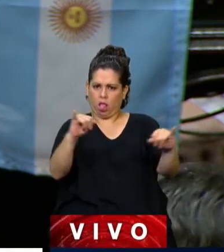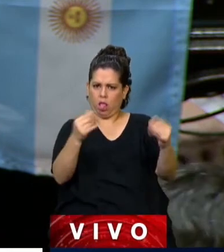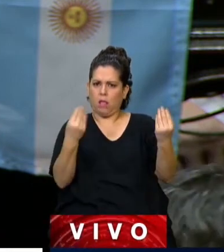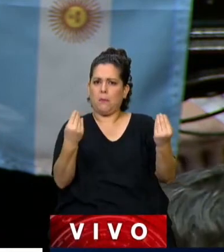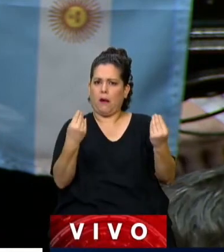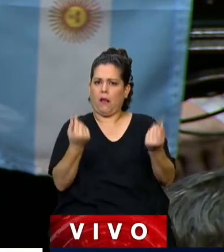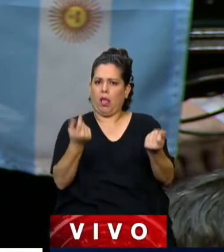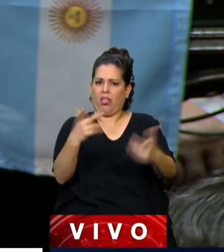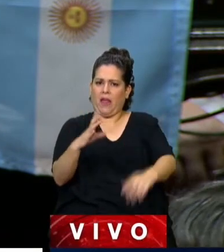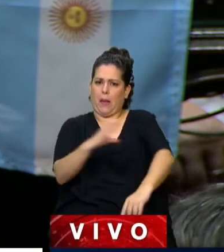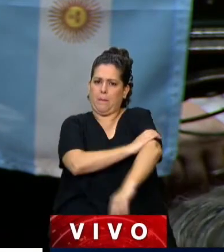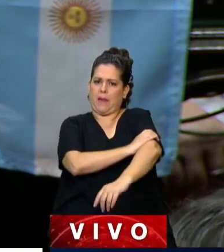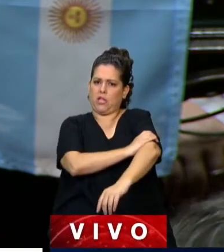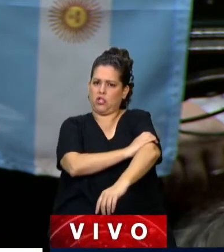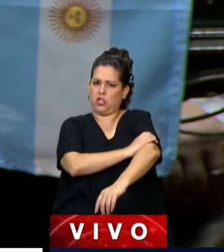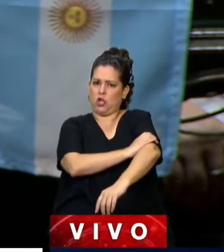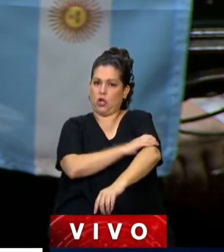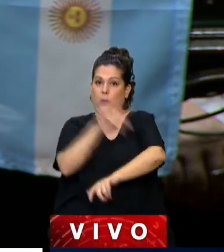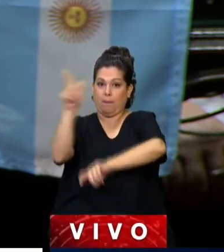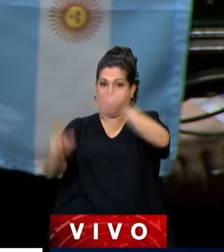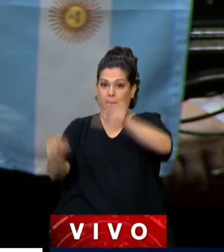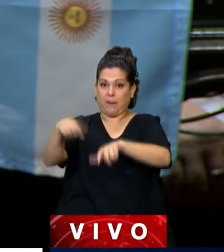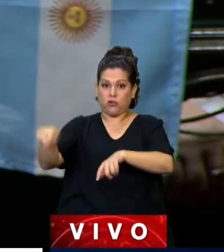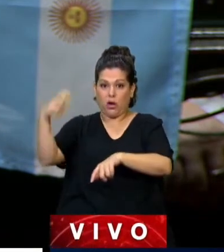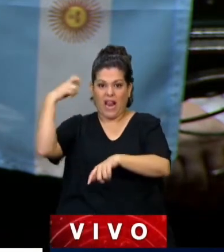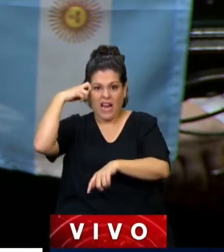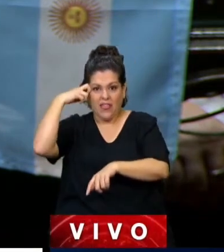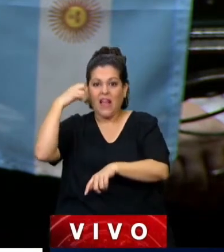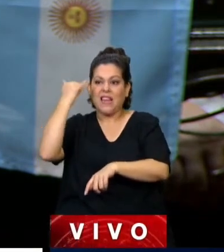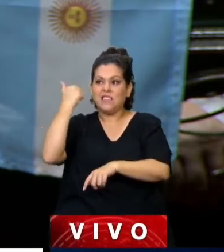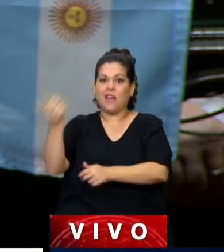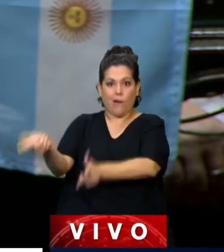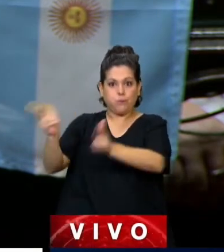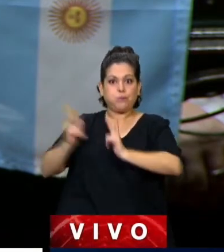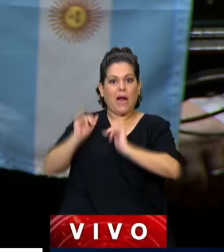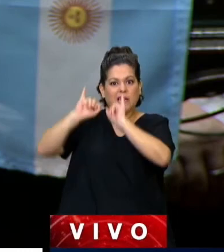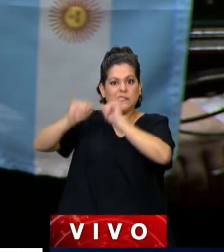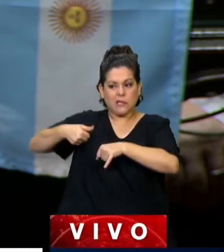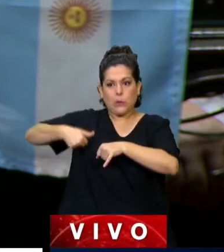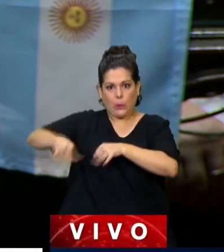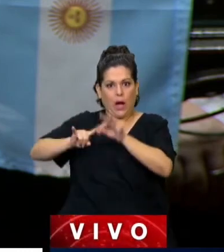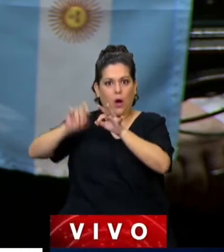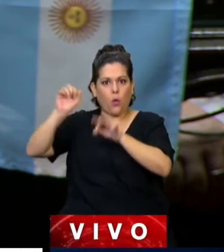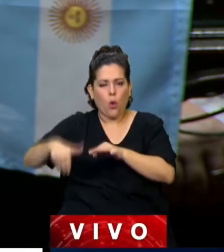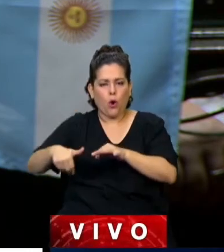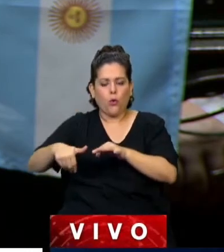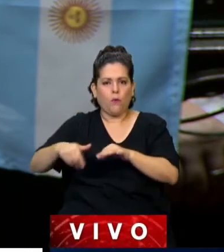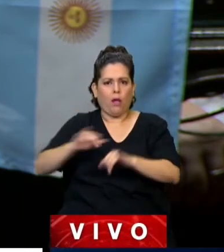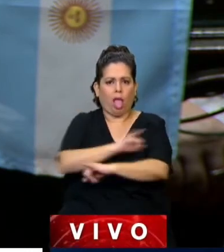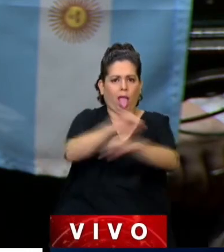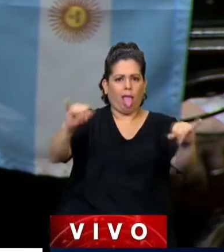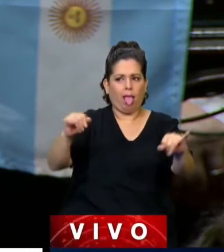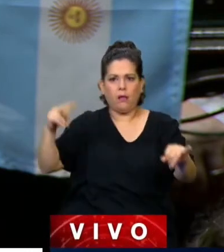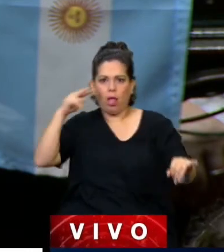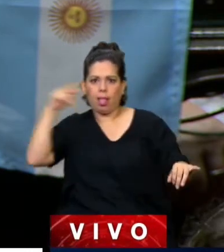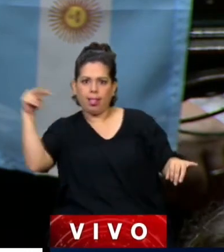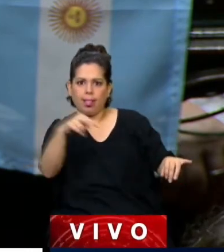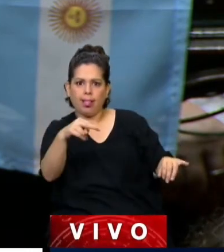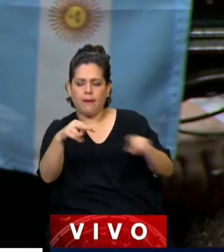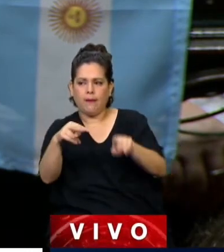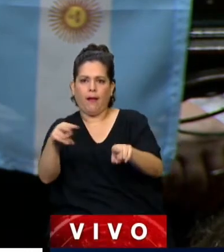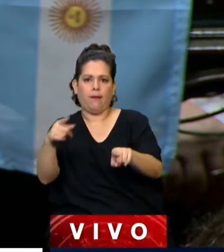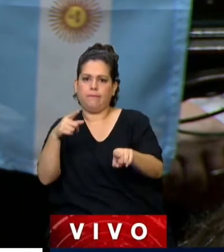habían comprometido el quórum no estén aquí presentes. Y me parece que eso nosotros desde la